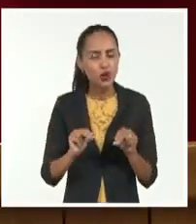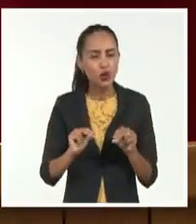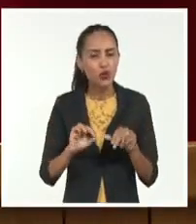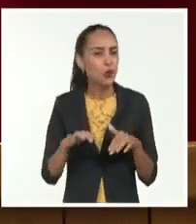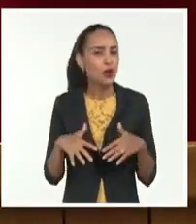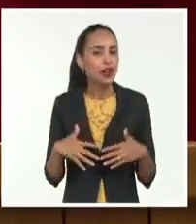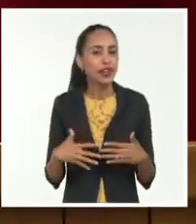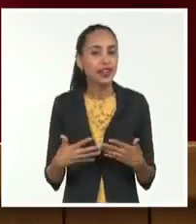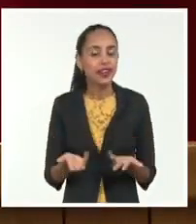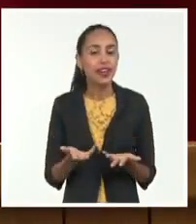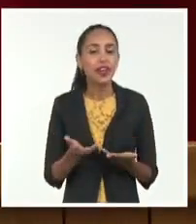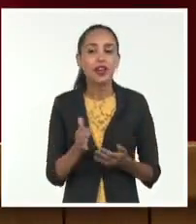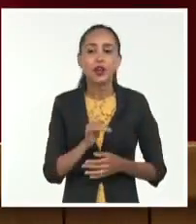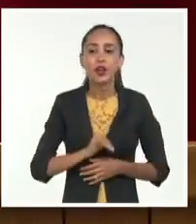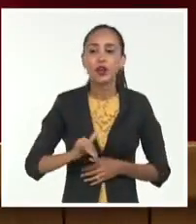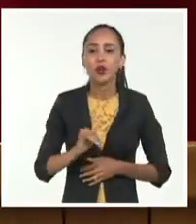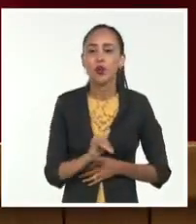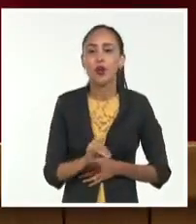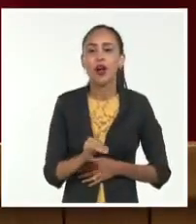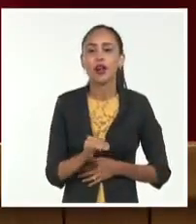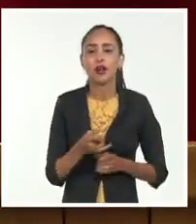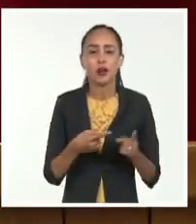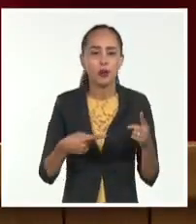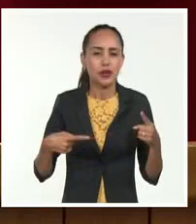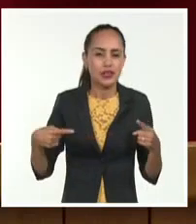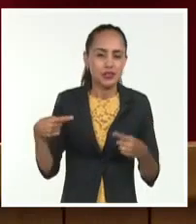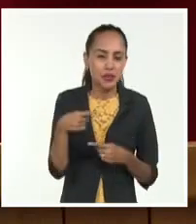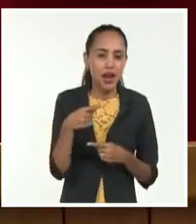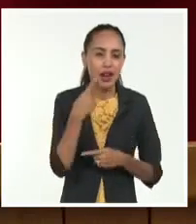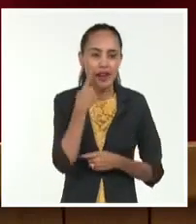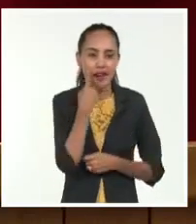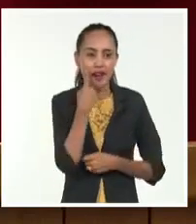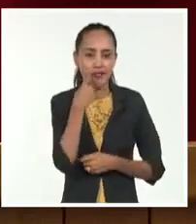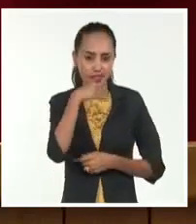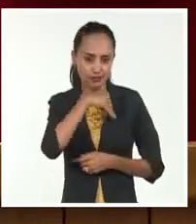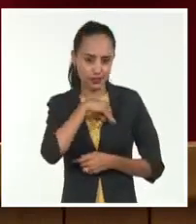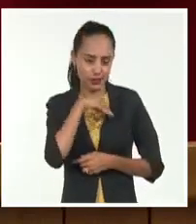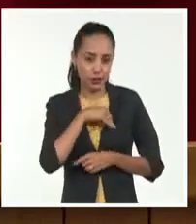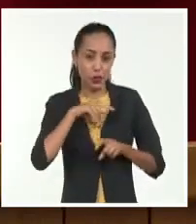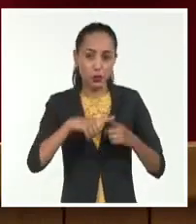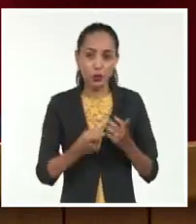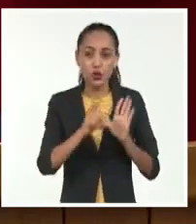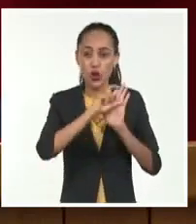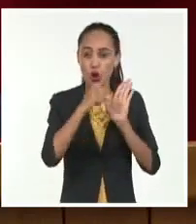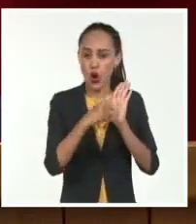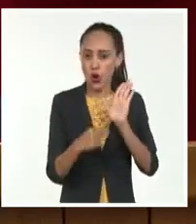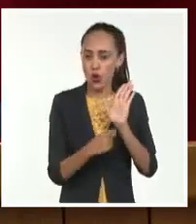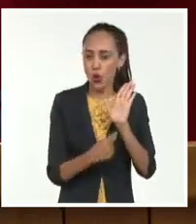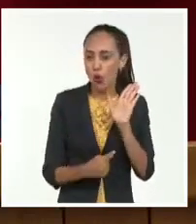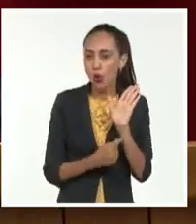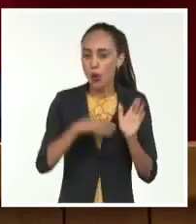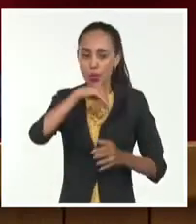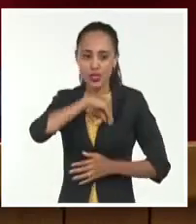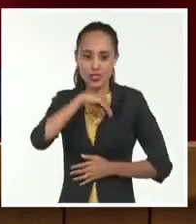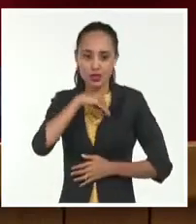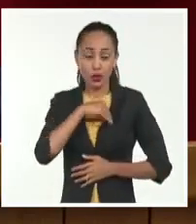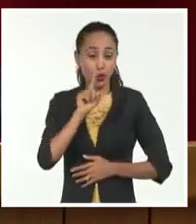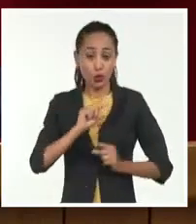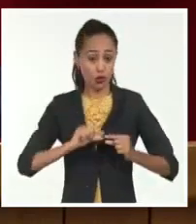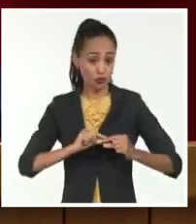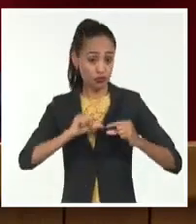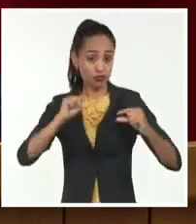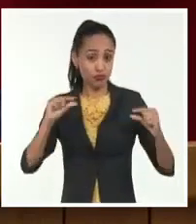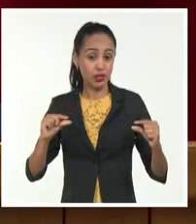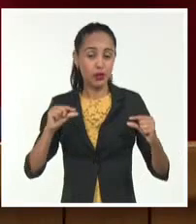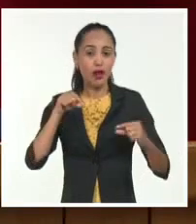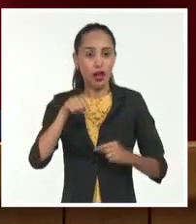el afecto como valor jurídico. Por eso se le ha llamado el Código de los Afectos, que no es un lema,